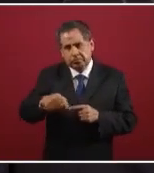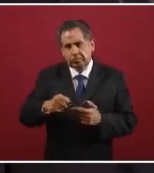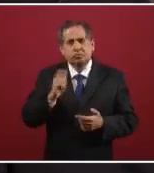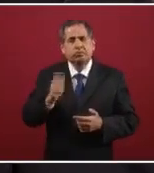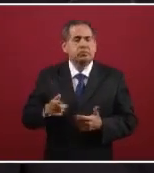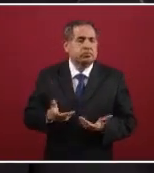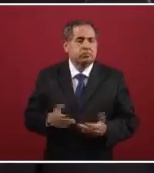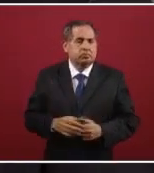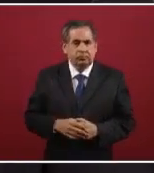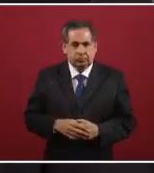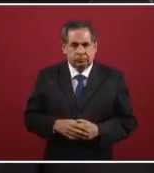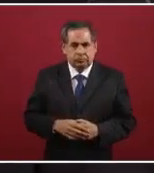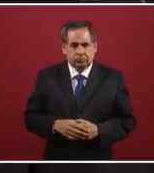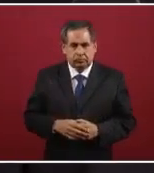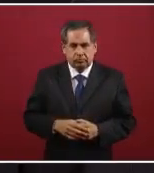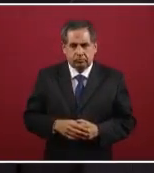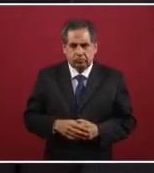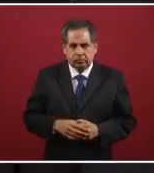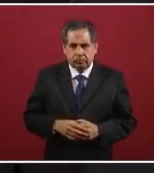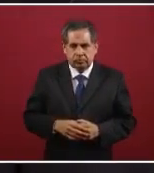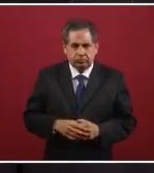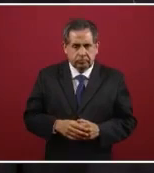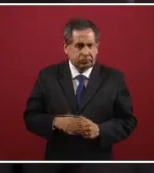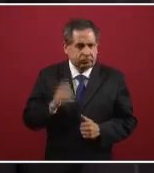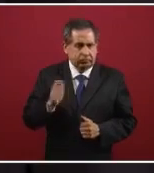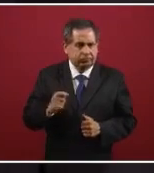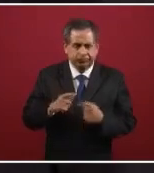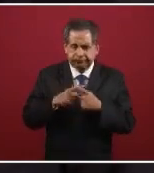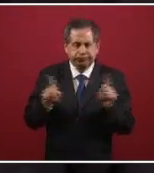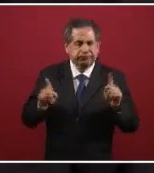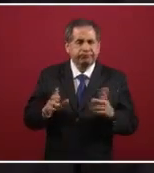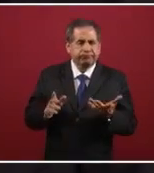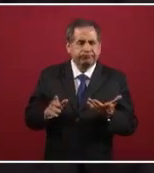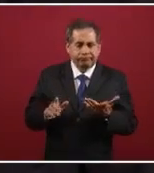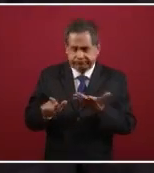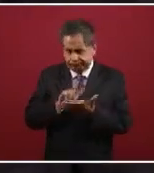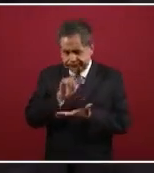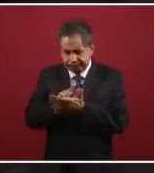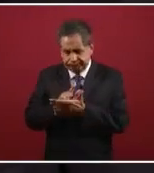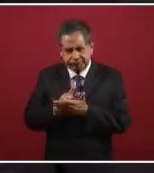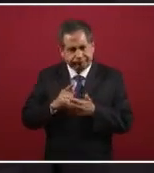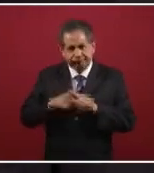crear un hábito distinto de legalidad,